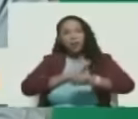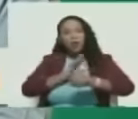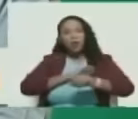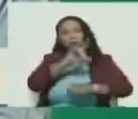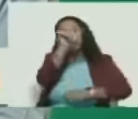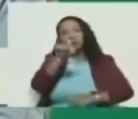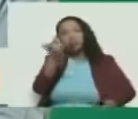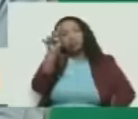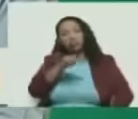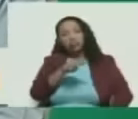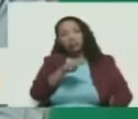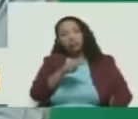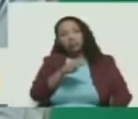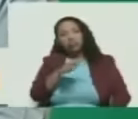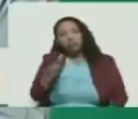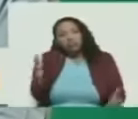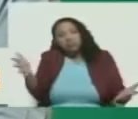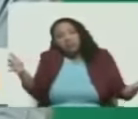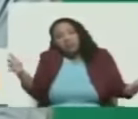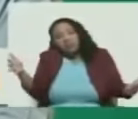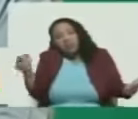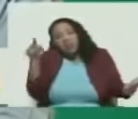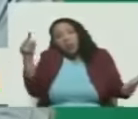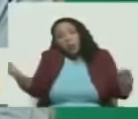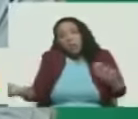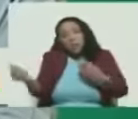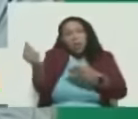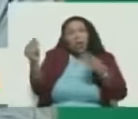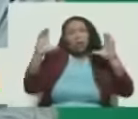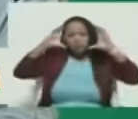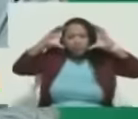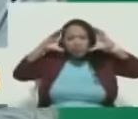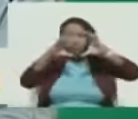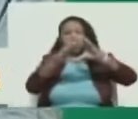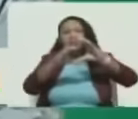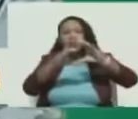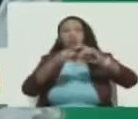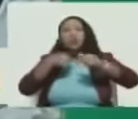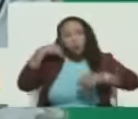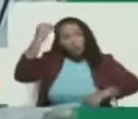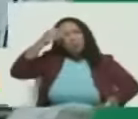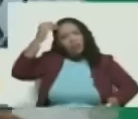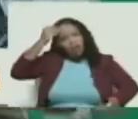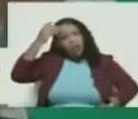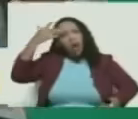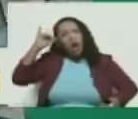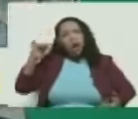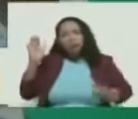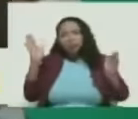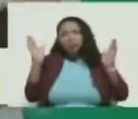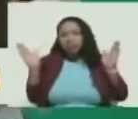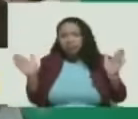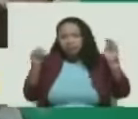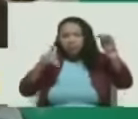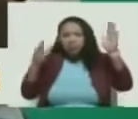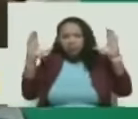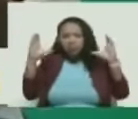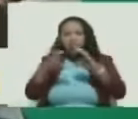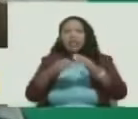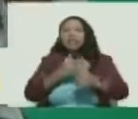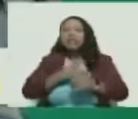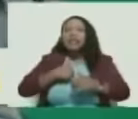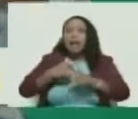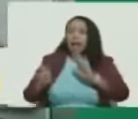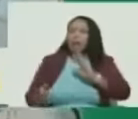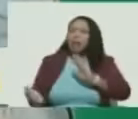Esequibo. Así que tú decías polarizar, yo creo que hay que polarizar entre quienes nos quieren despojar